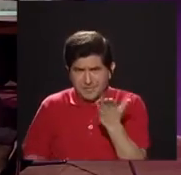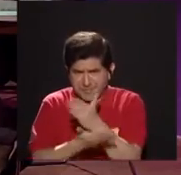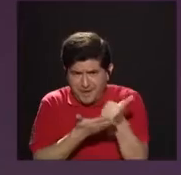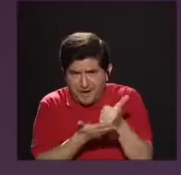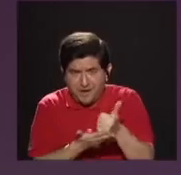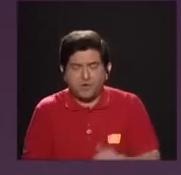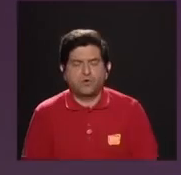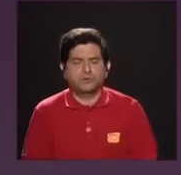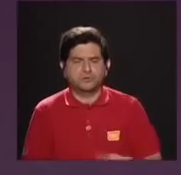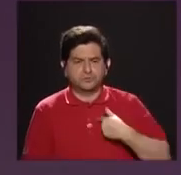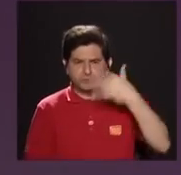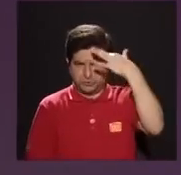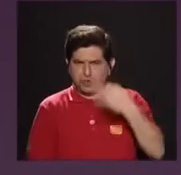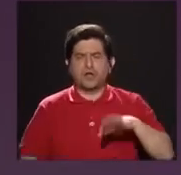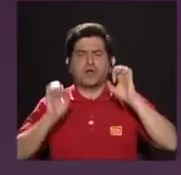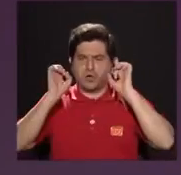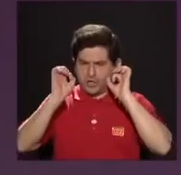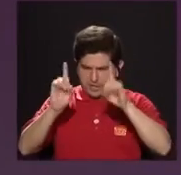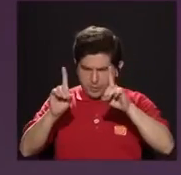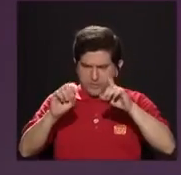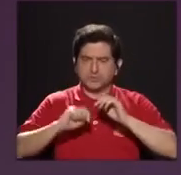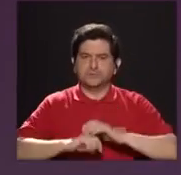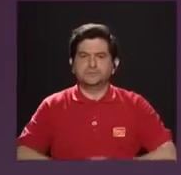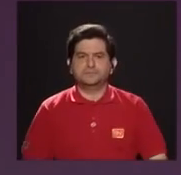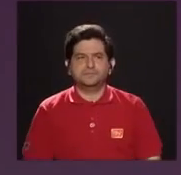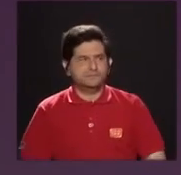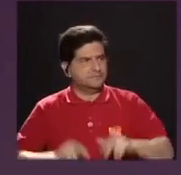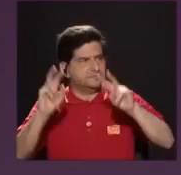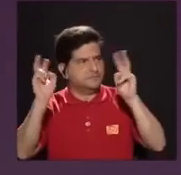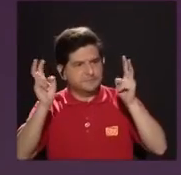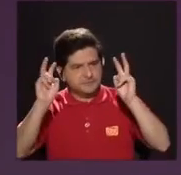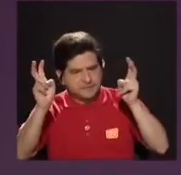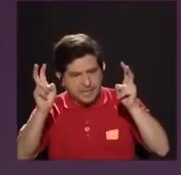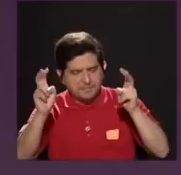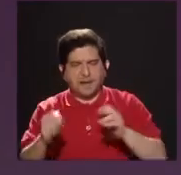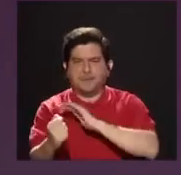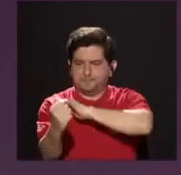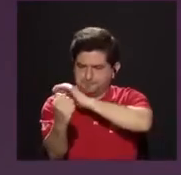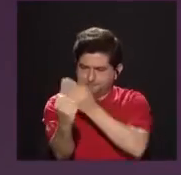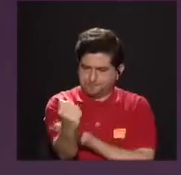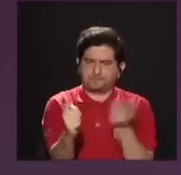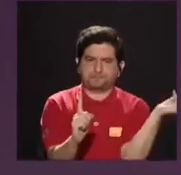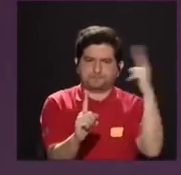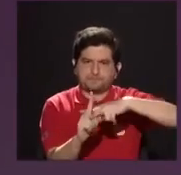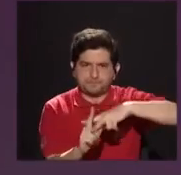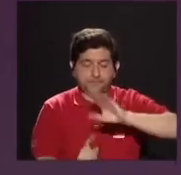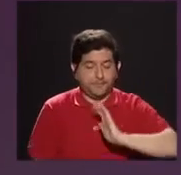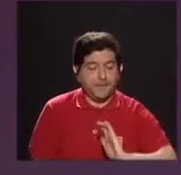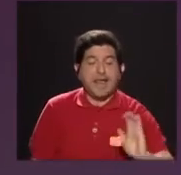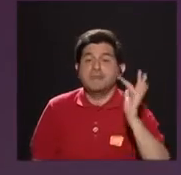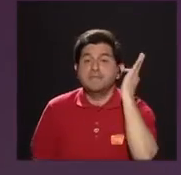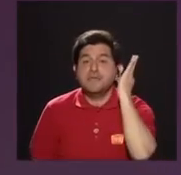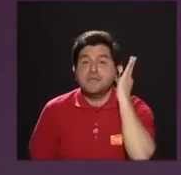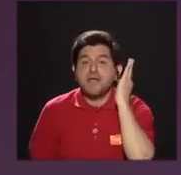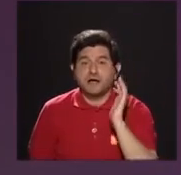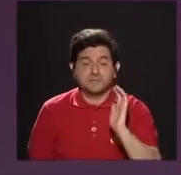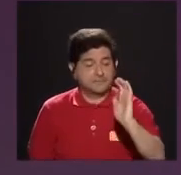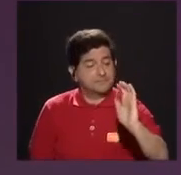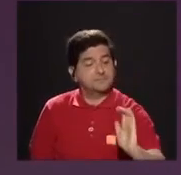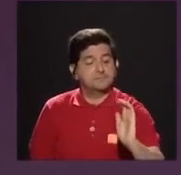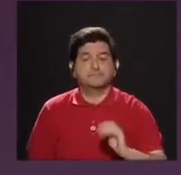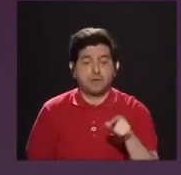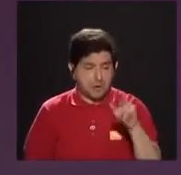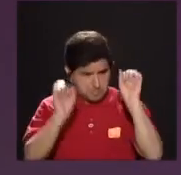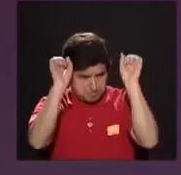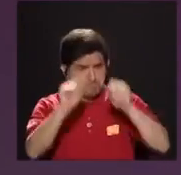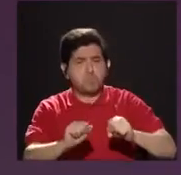yo apuesto siempre a la educación. Al tema de empoderar a las niñas desde que son pequeñas, de que